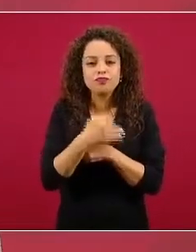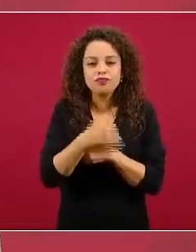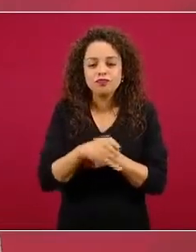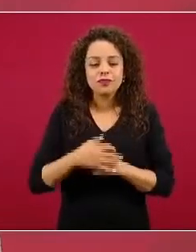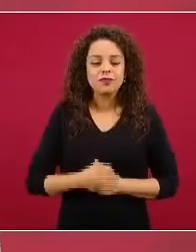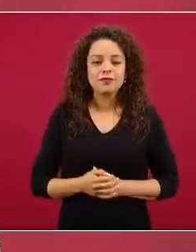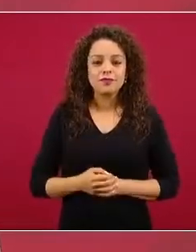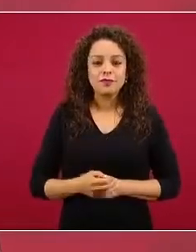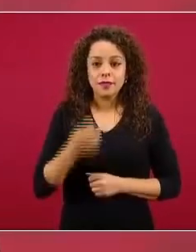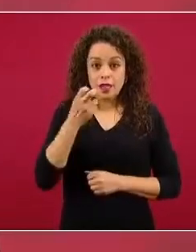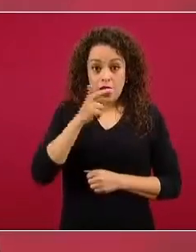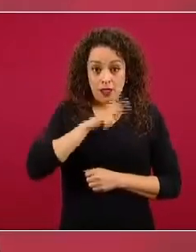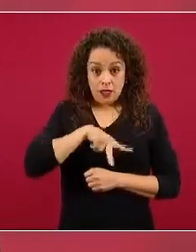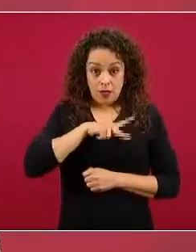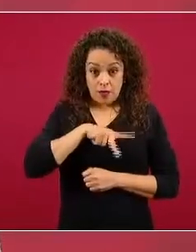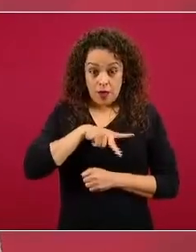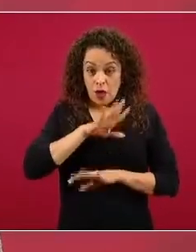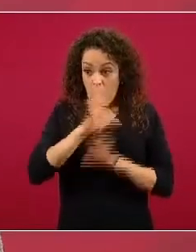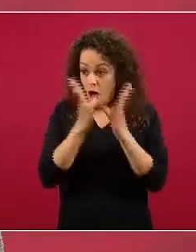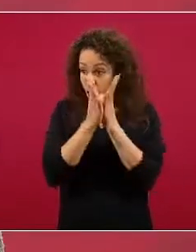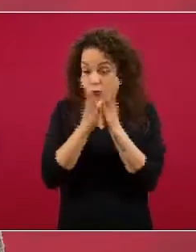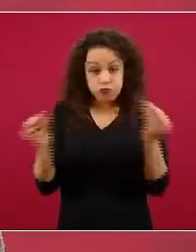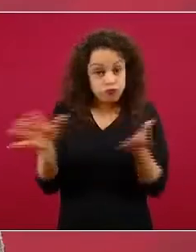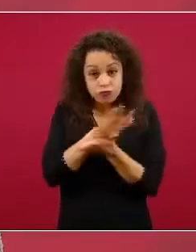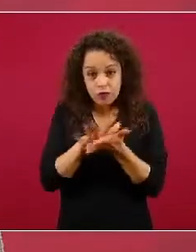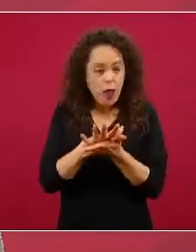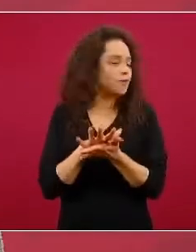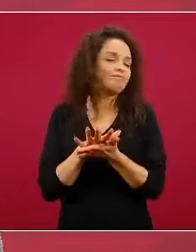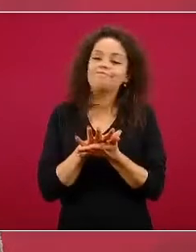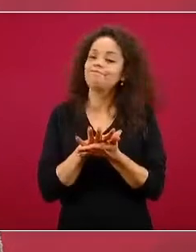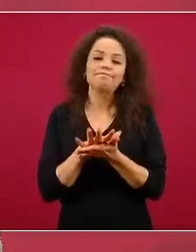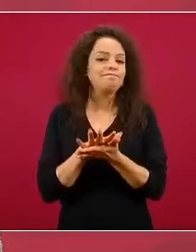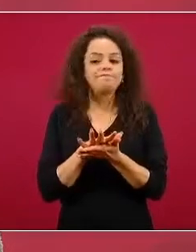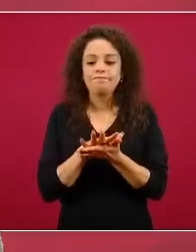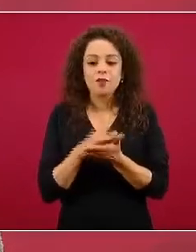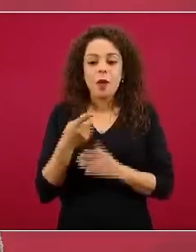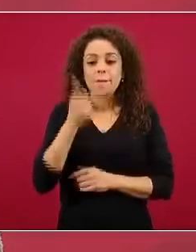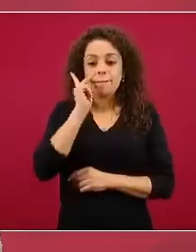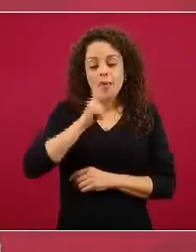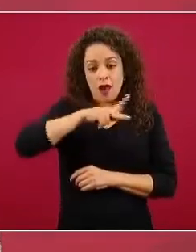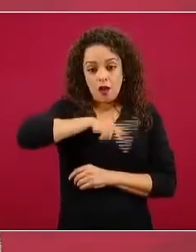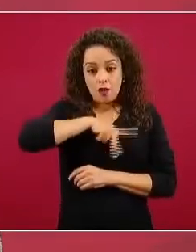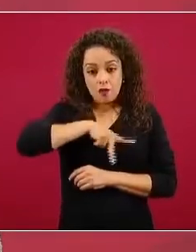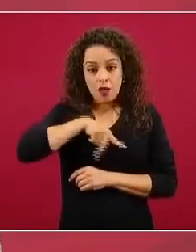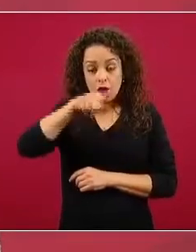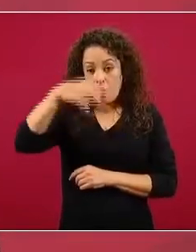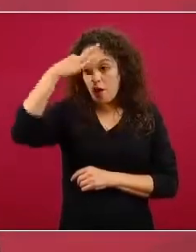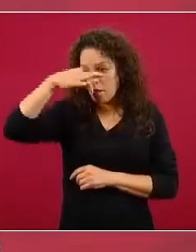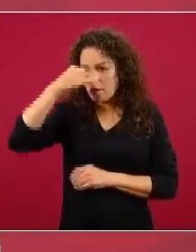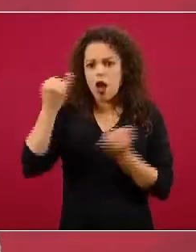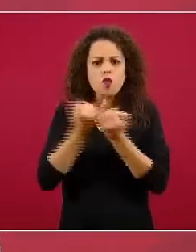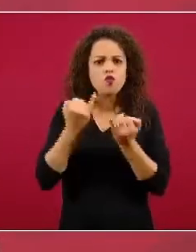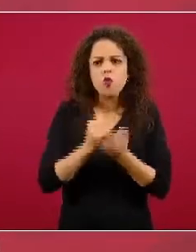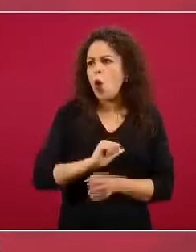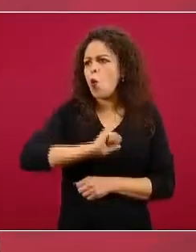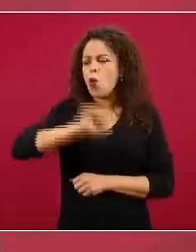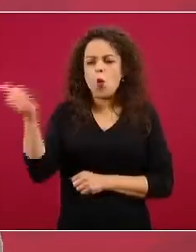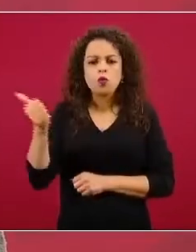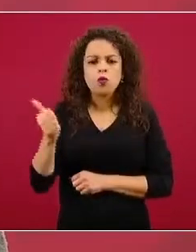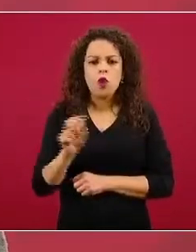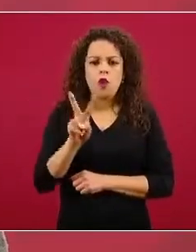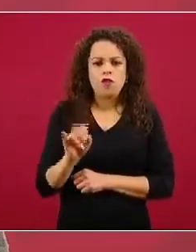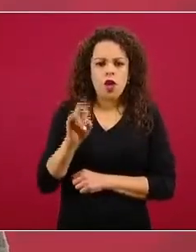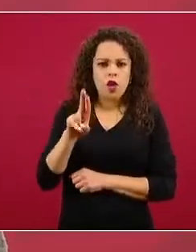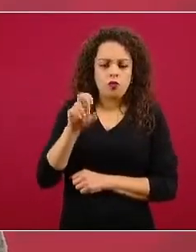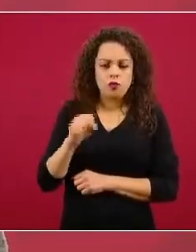virus estrictamente no desapareció. Lo que pasa es que los virus de influenza, igual que muchos virus cuyo